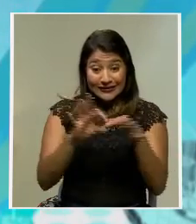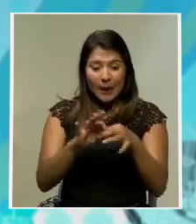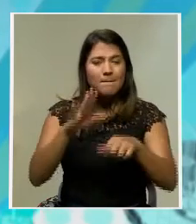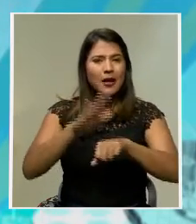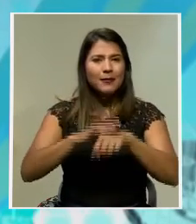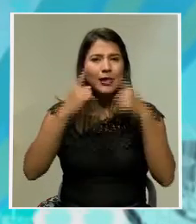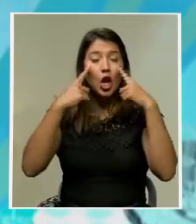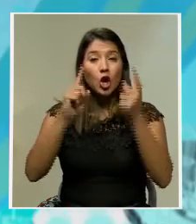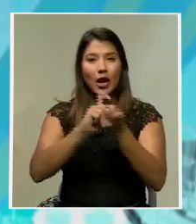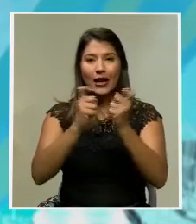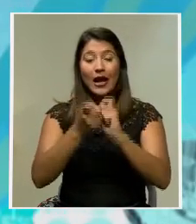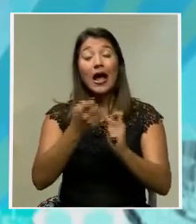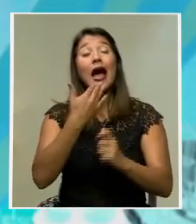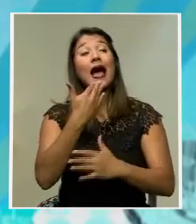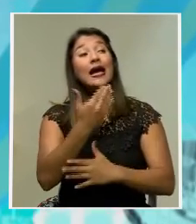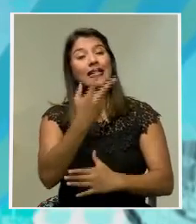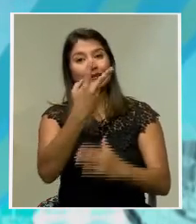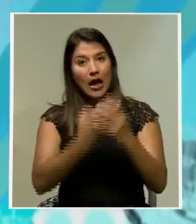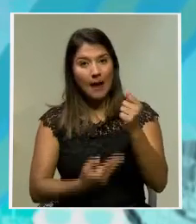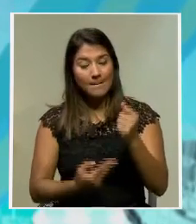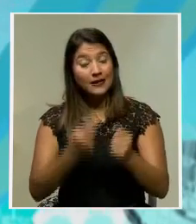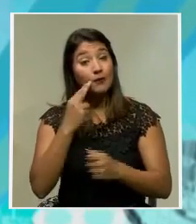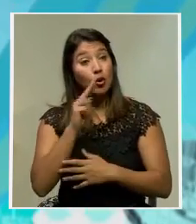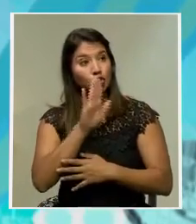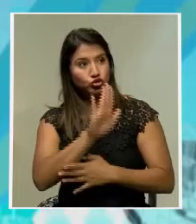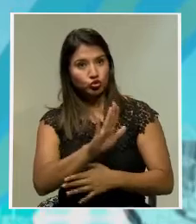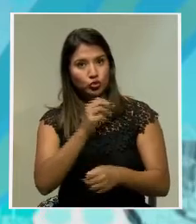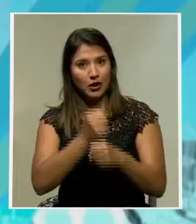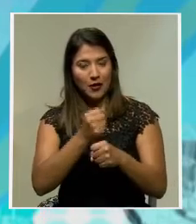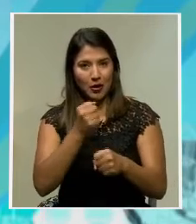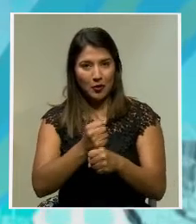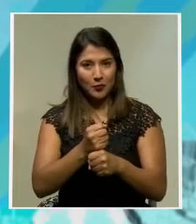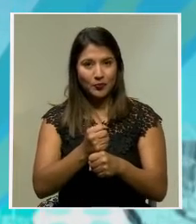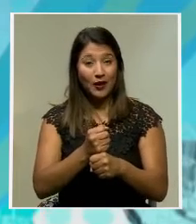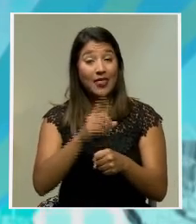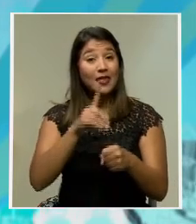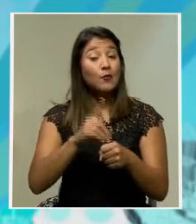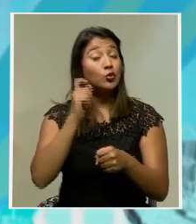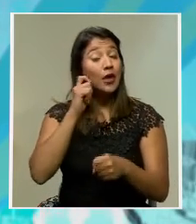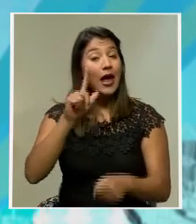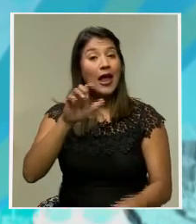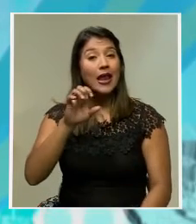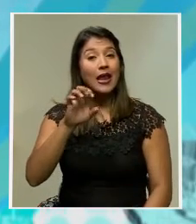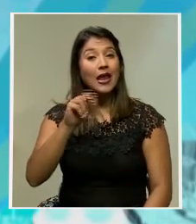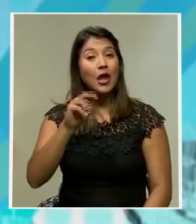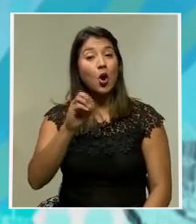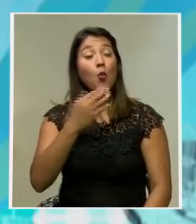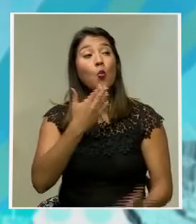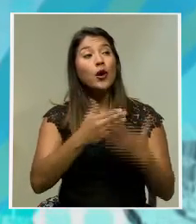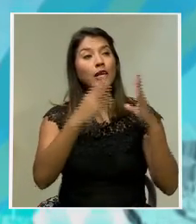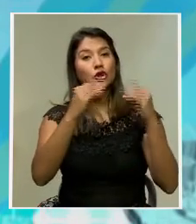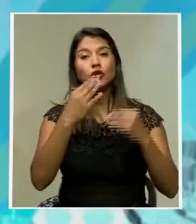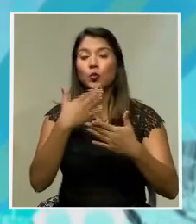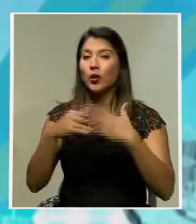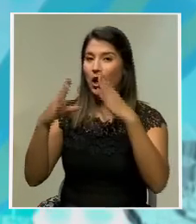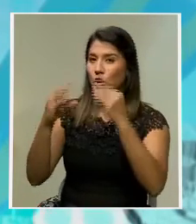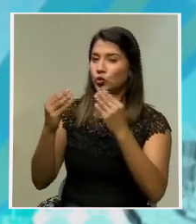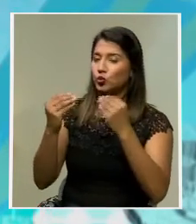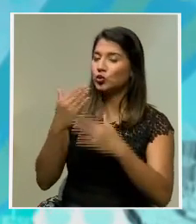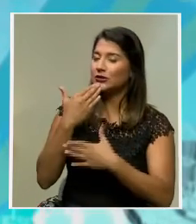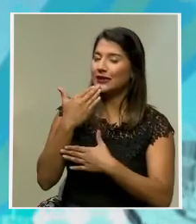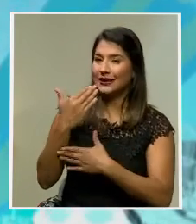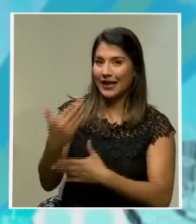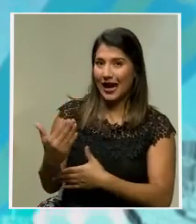cambien. Gracias a ambas por su trabajo. Diputada León, buenas noches. Buenas noches,